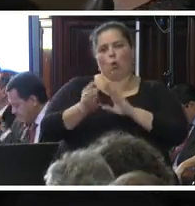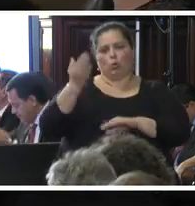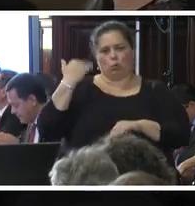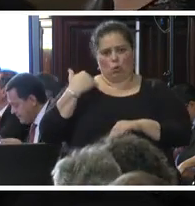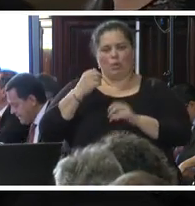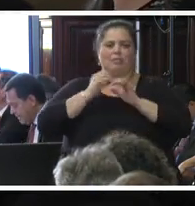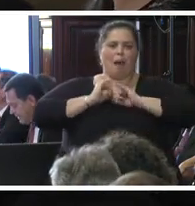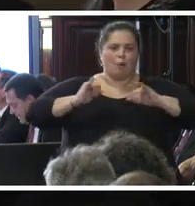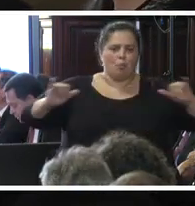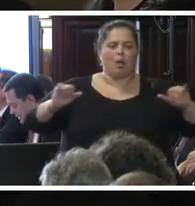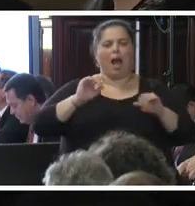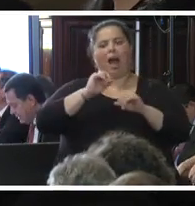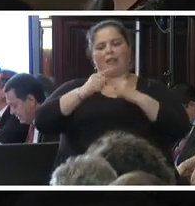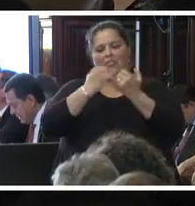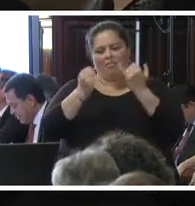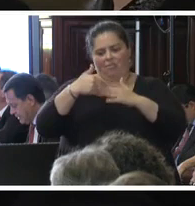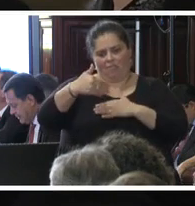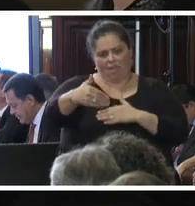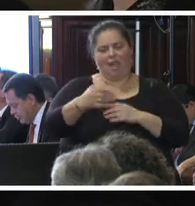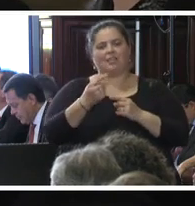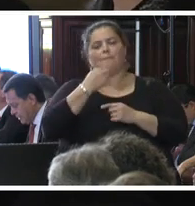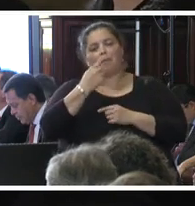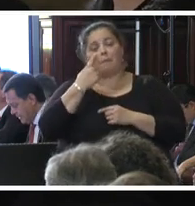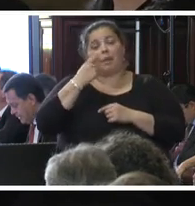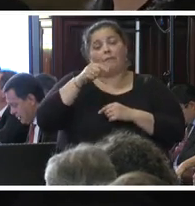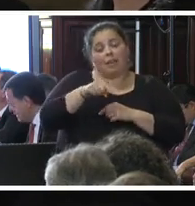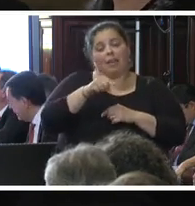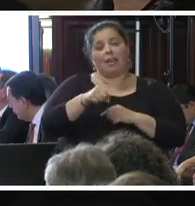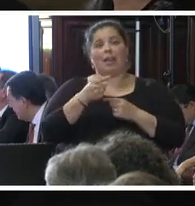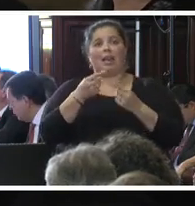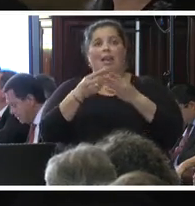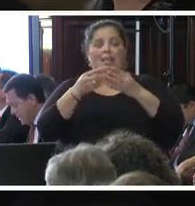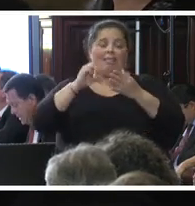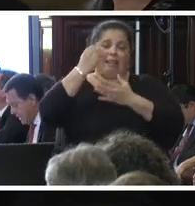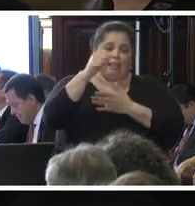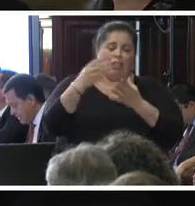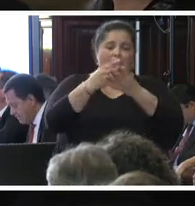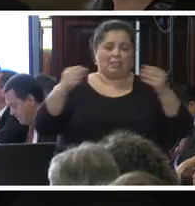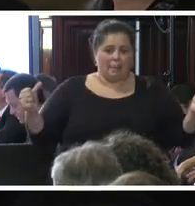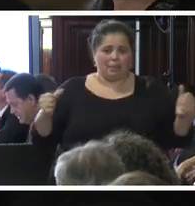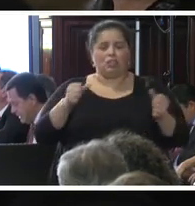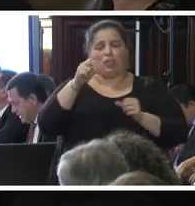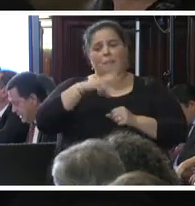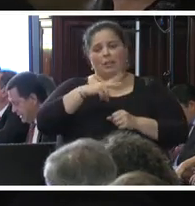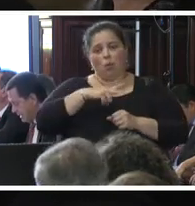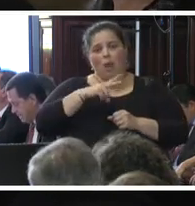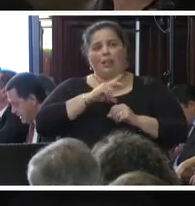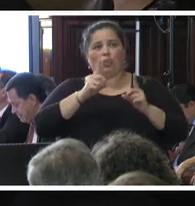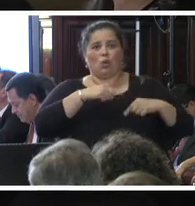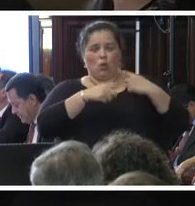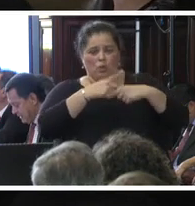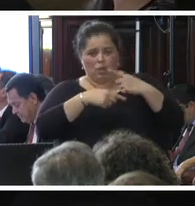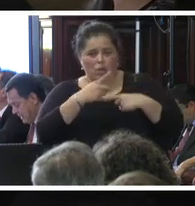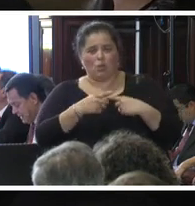días y prevé que los delitos de desaparición y desaparición cometida por particulares sean continuos e imprescriptibles, que las